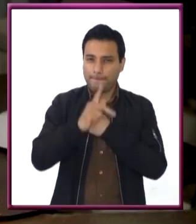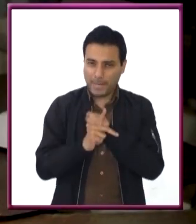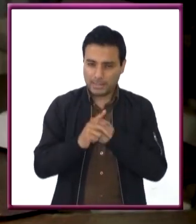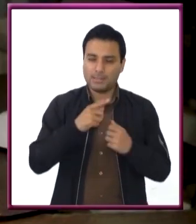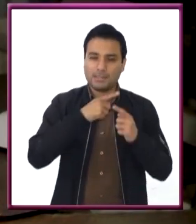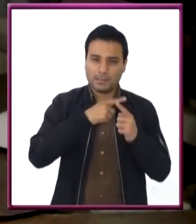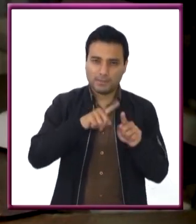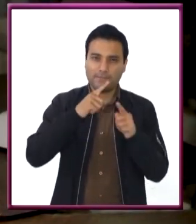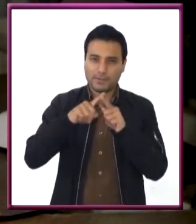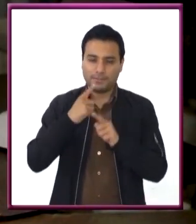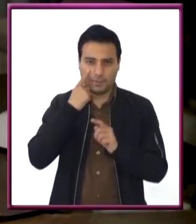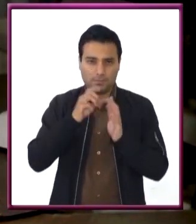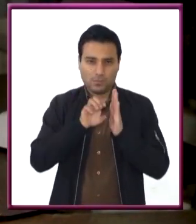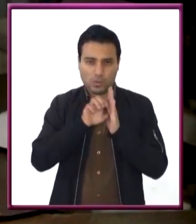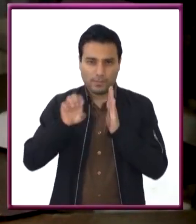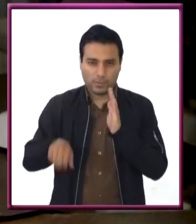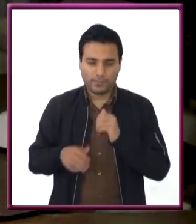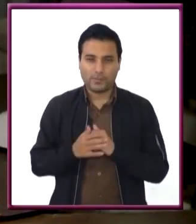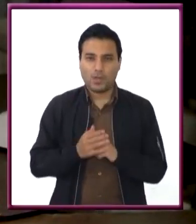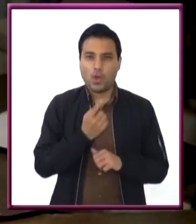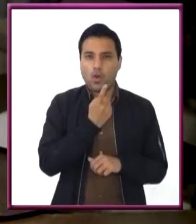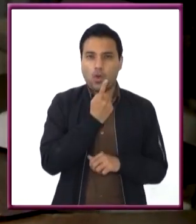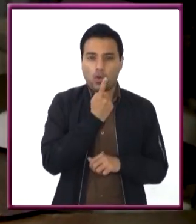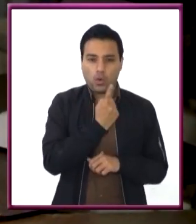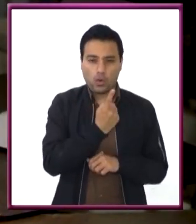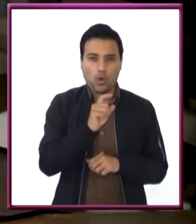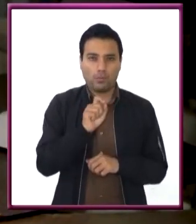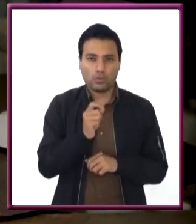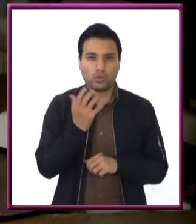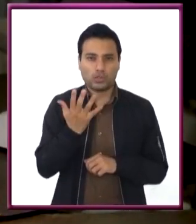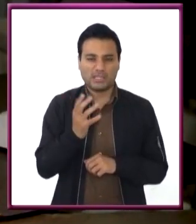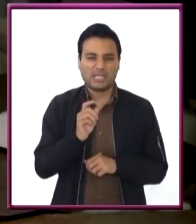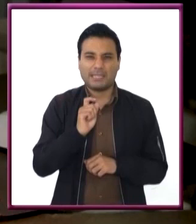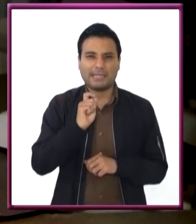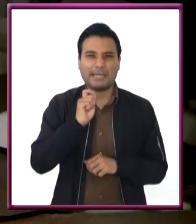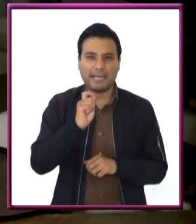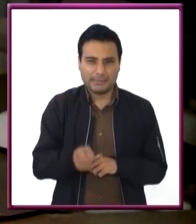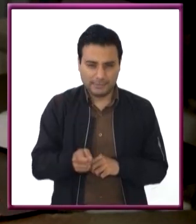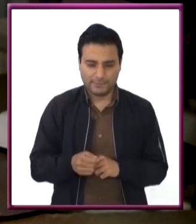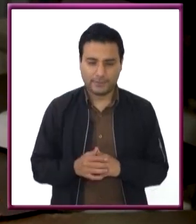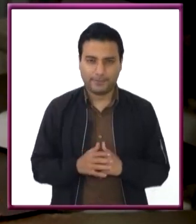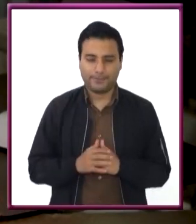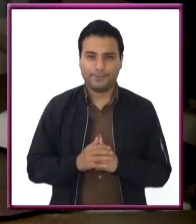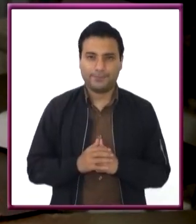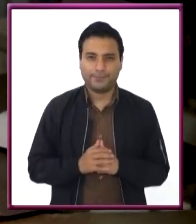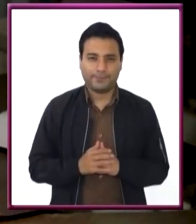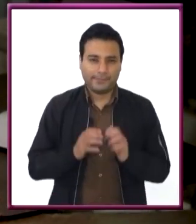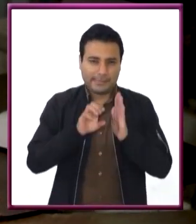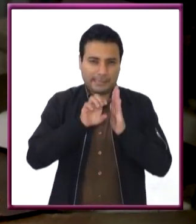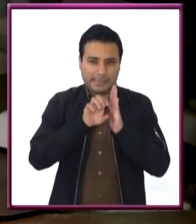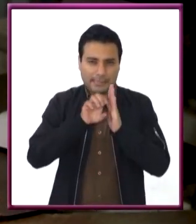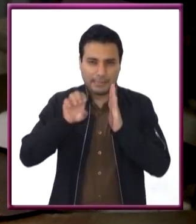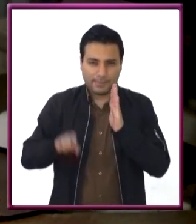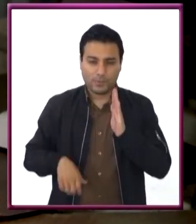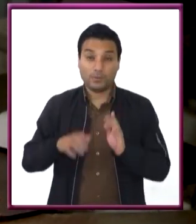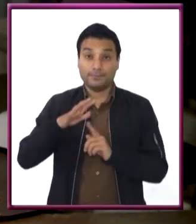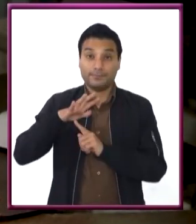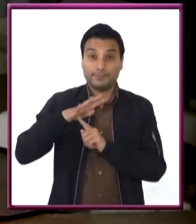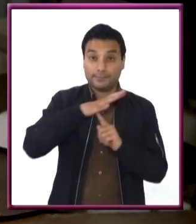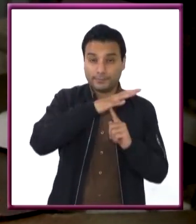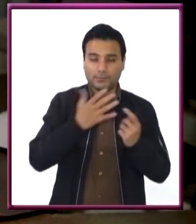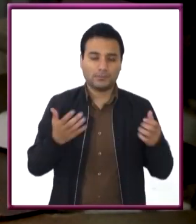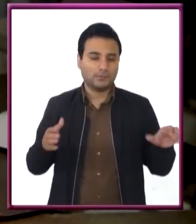este caso, el factor es 1.5. ¿Qué significa ese 1.5? Si una aeronave